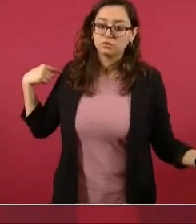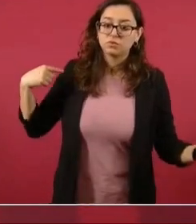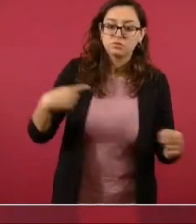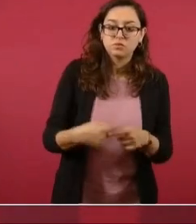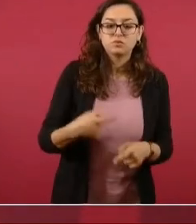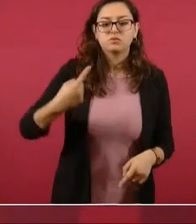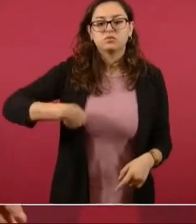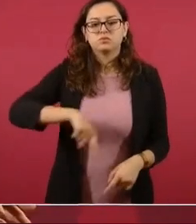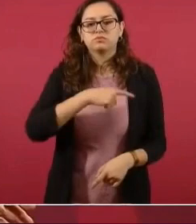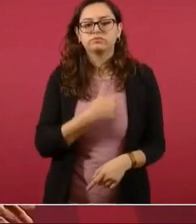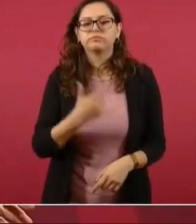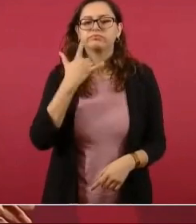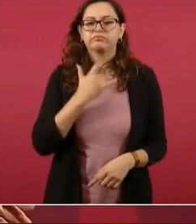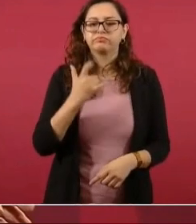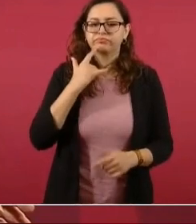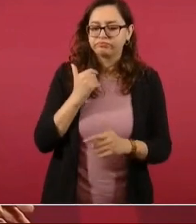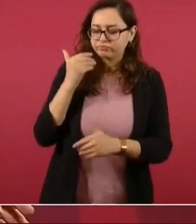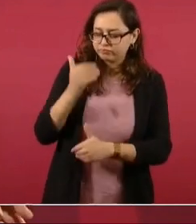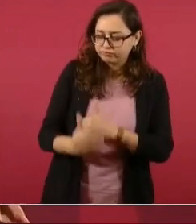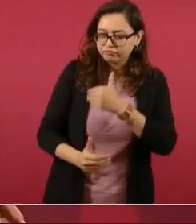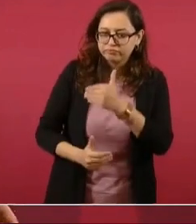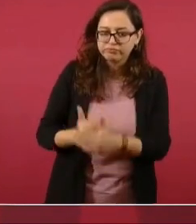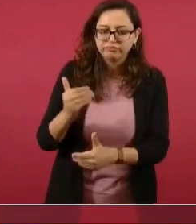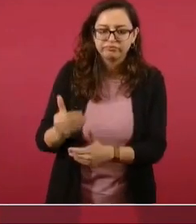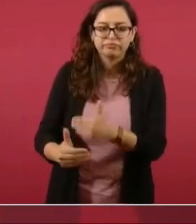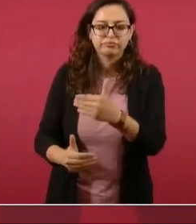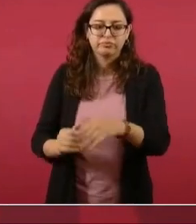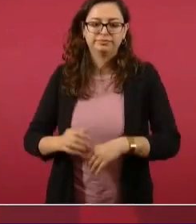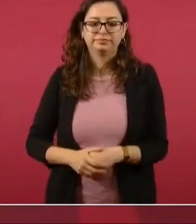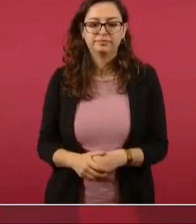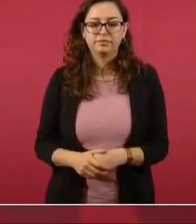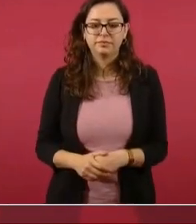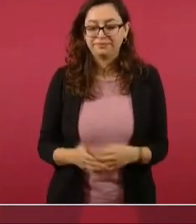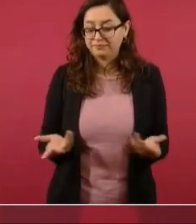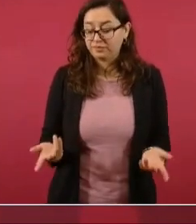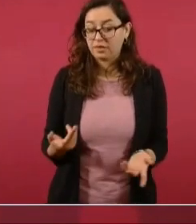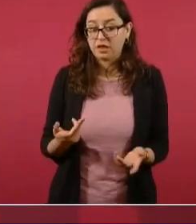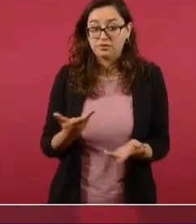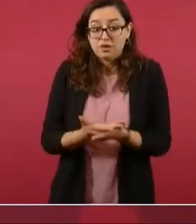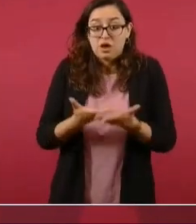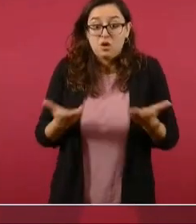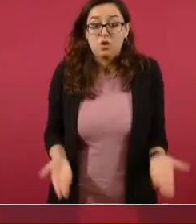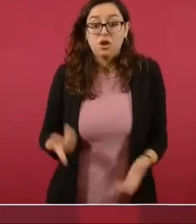Decía yo, ¿cómo se le hace en esos casos? Viene la orden del juez.